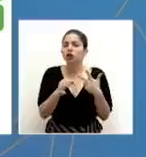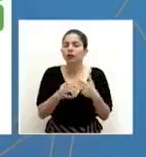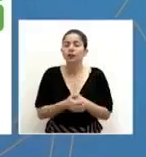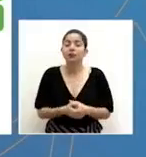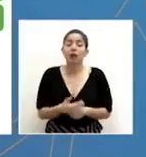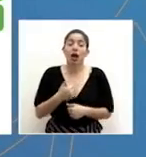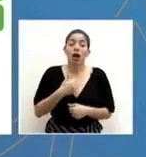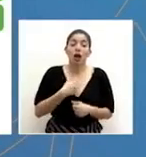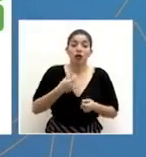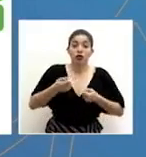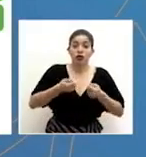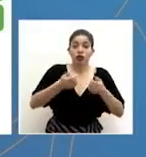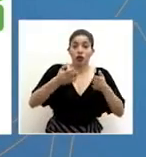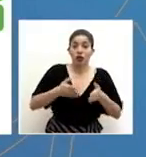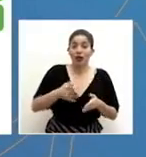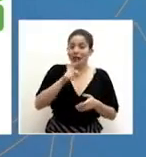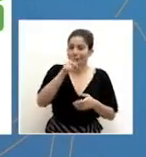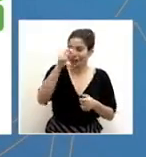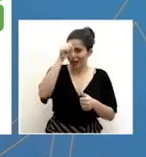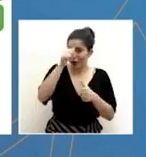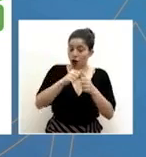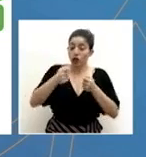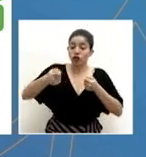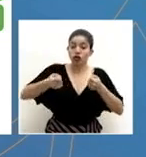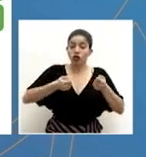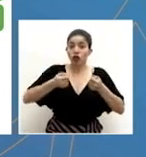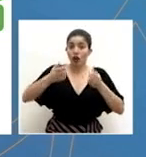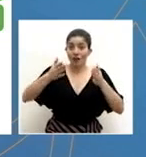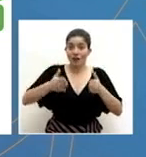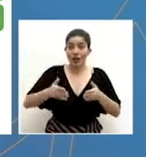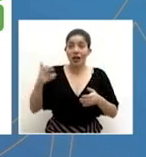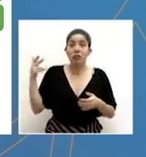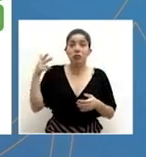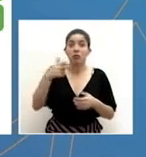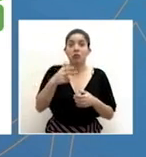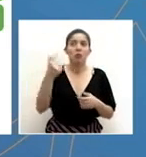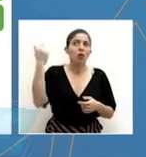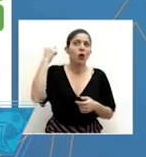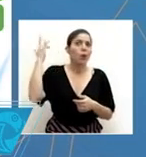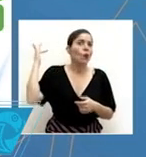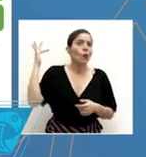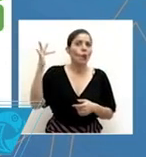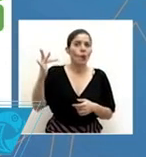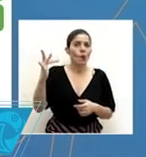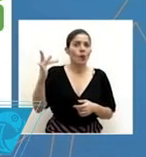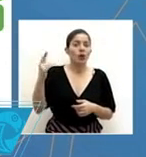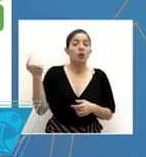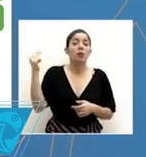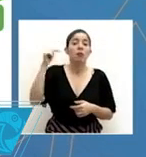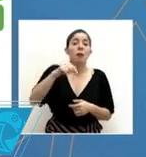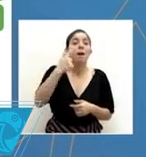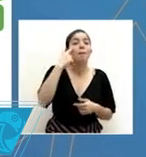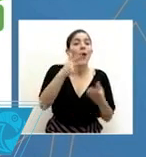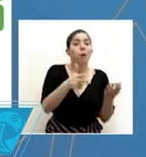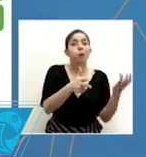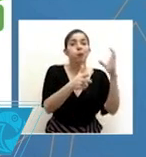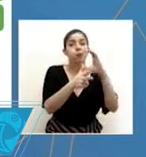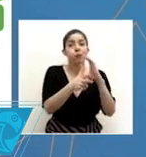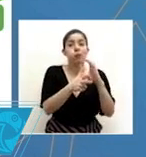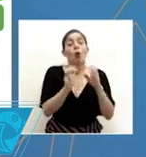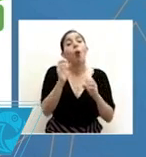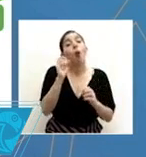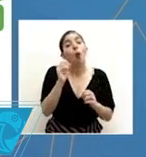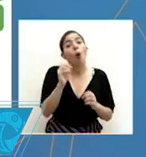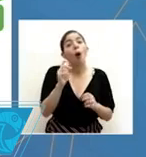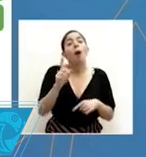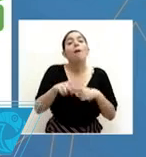escenario. Transportistas, recordemos, que vienen a nuestro país sin carga, ya sea porque vienen a levantar carga o ya sea porque